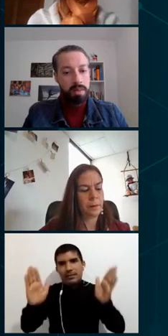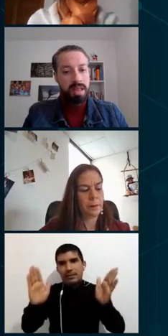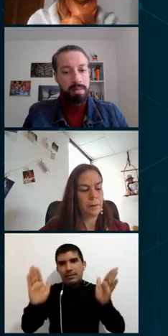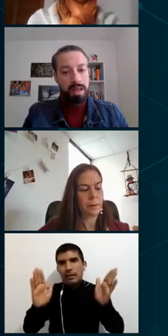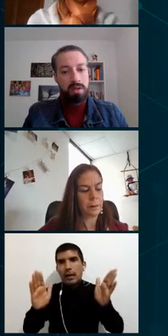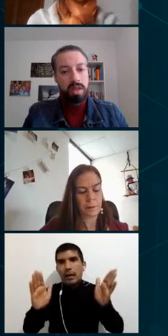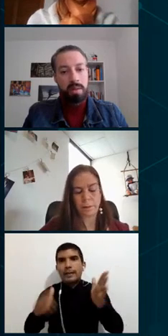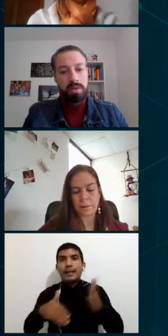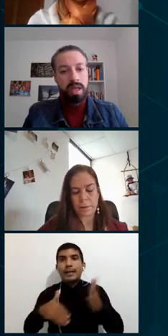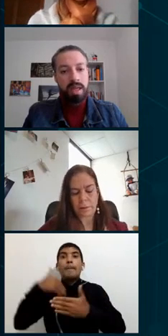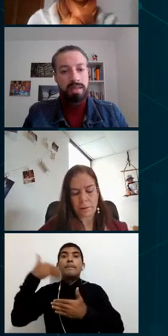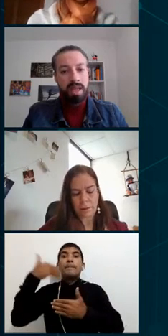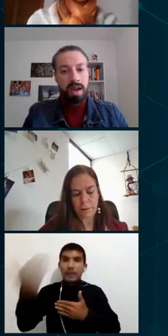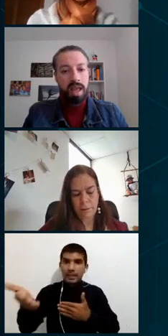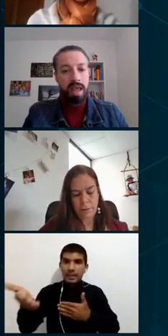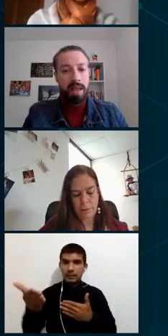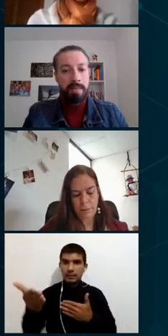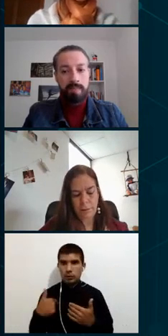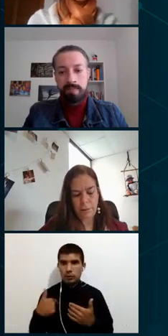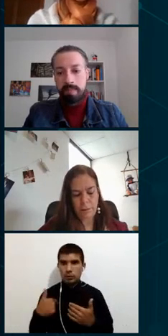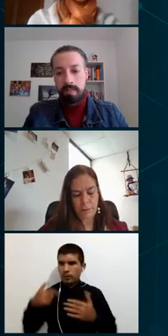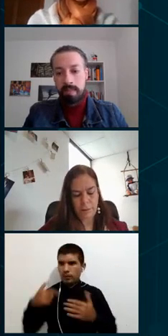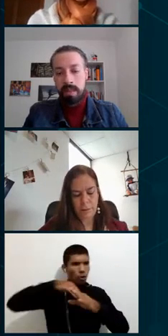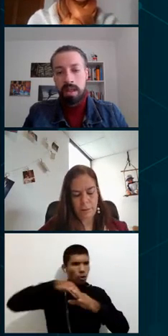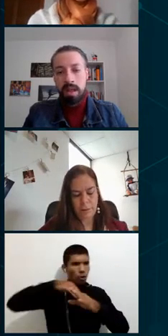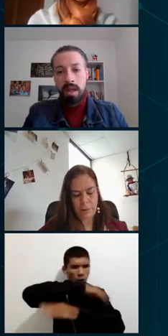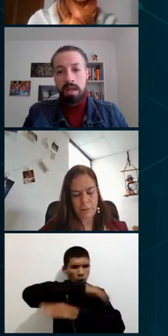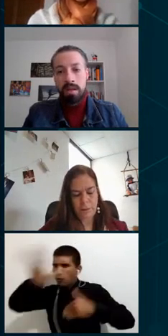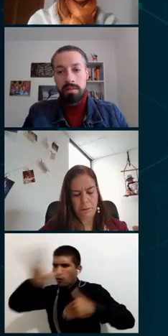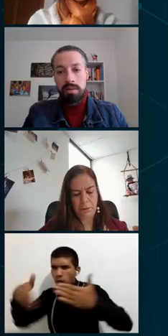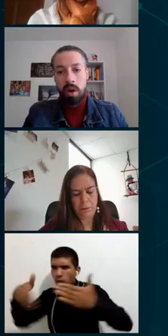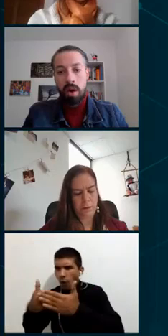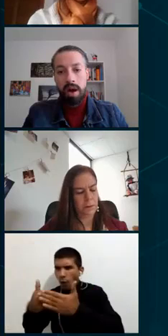de alguna forma también nos debemos de estar